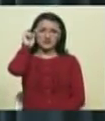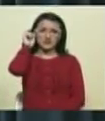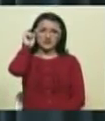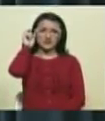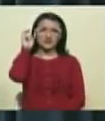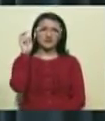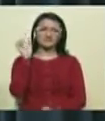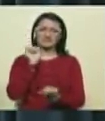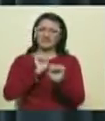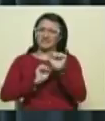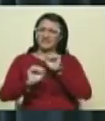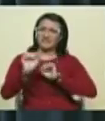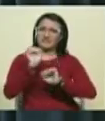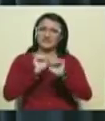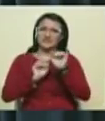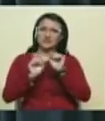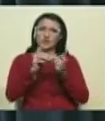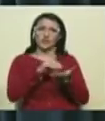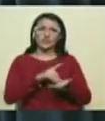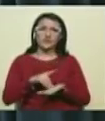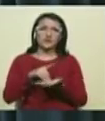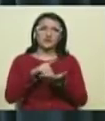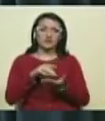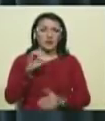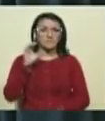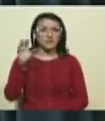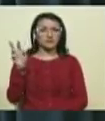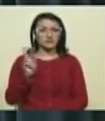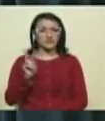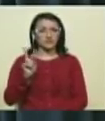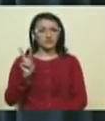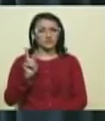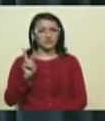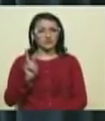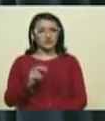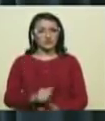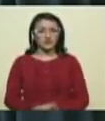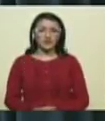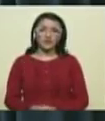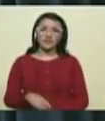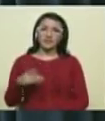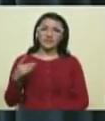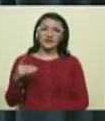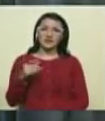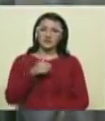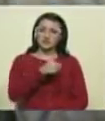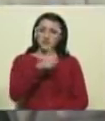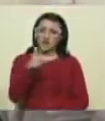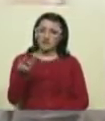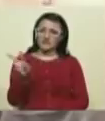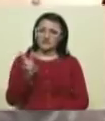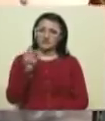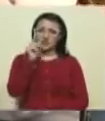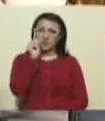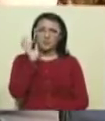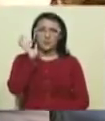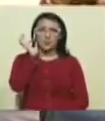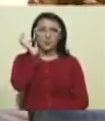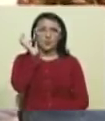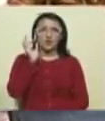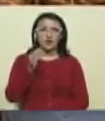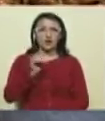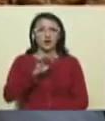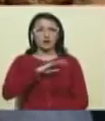que defendió la dignidad de la patria venezolana, el derecho que cada venezolana y cada venezolano